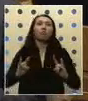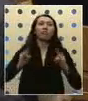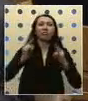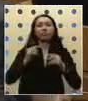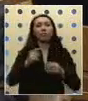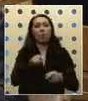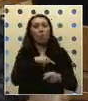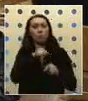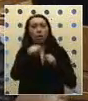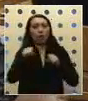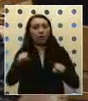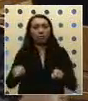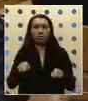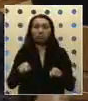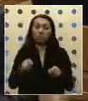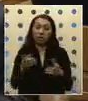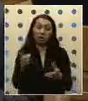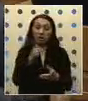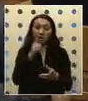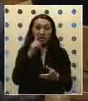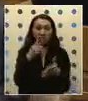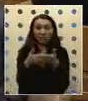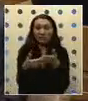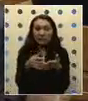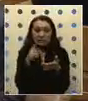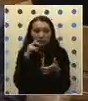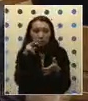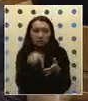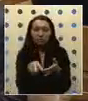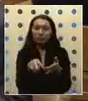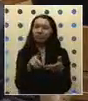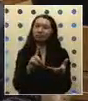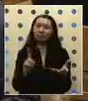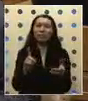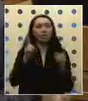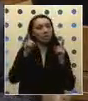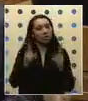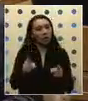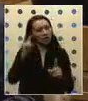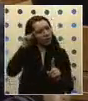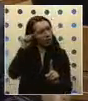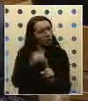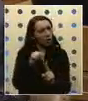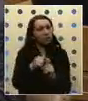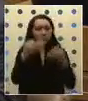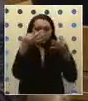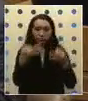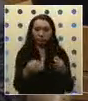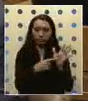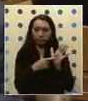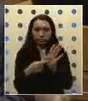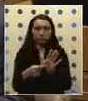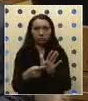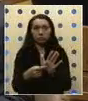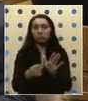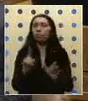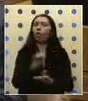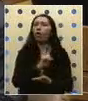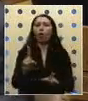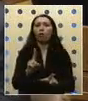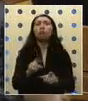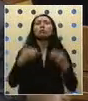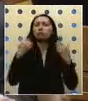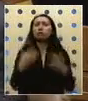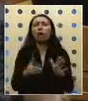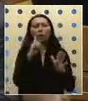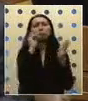otros. Hay casos de esa naturaleza que deberíamos quedar muy claramente objetivados en un informe. El gobierno nos dice no. Eso están los